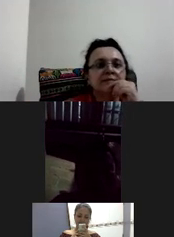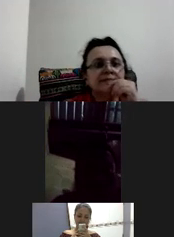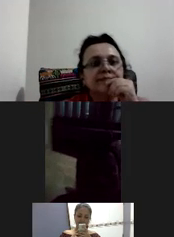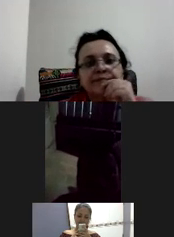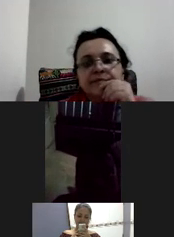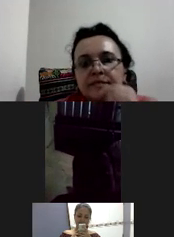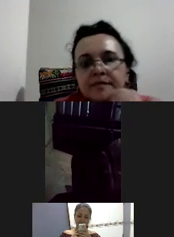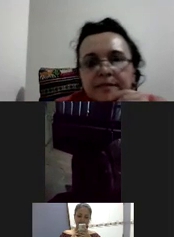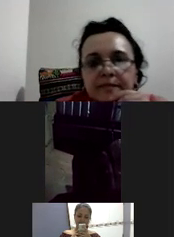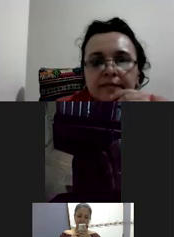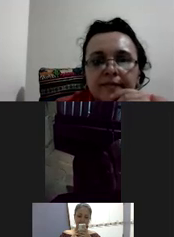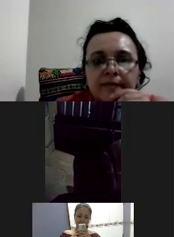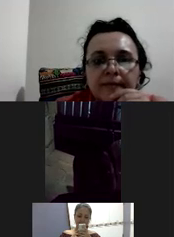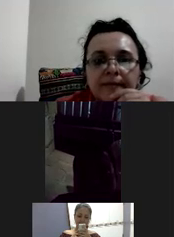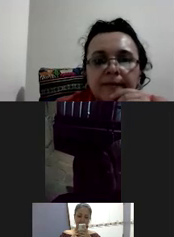caries.